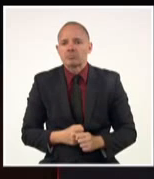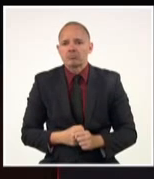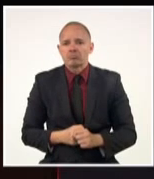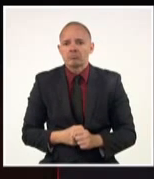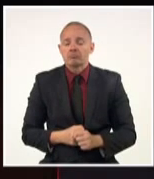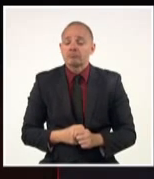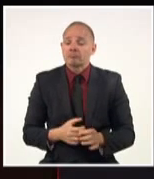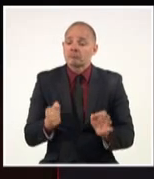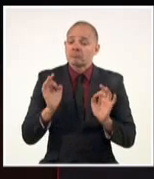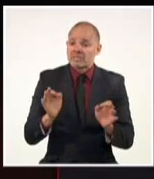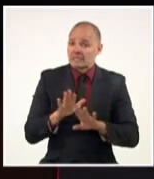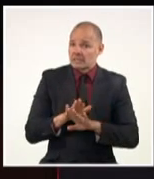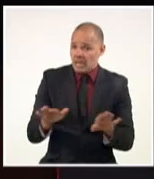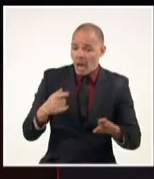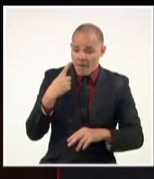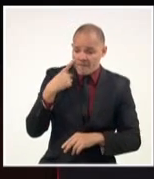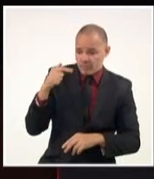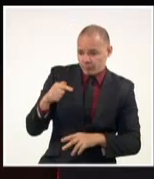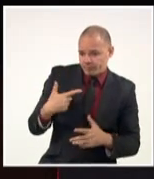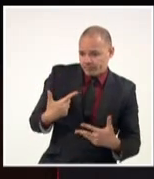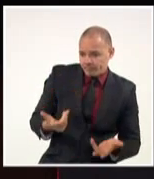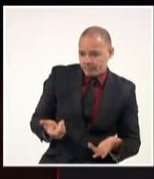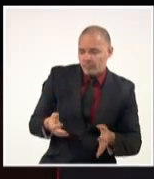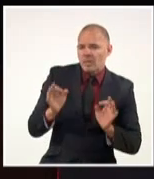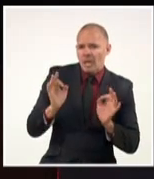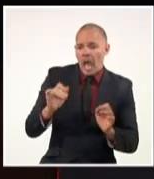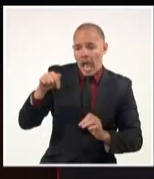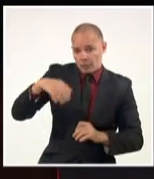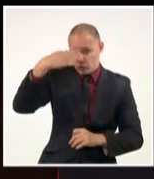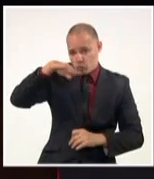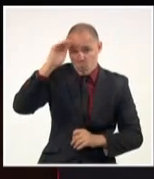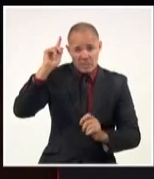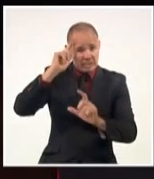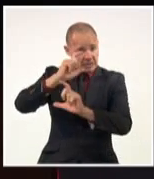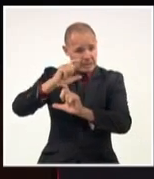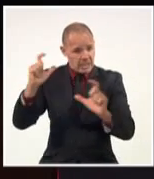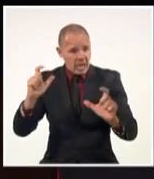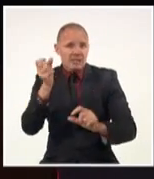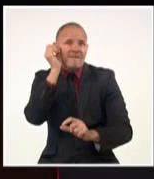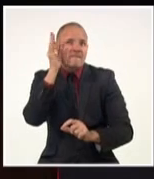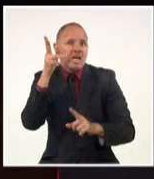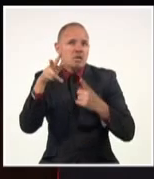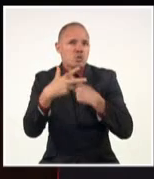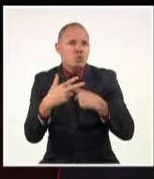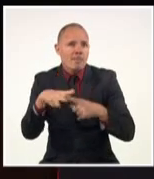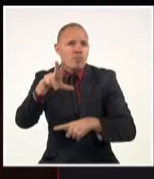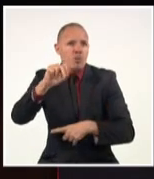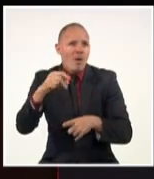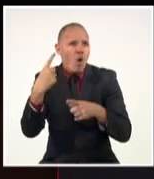fuerzas combinadas se basa el sistema de ciencia e innovación en la gestión de gobierno.